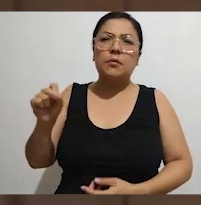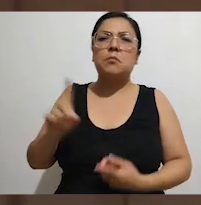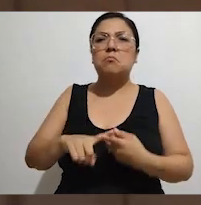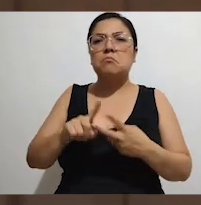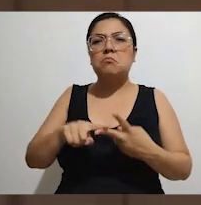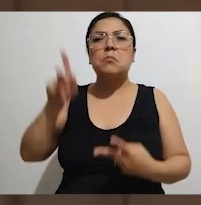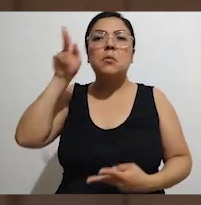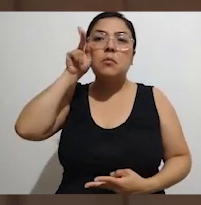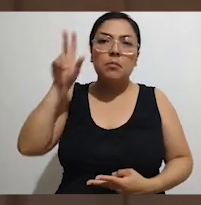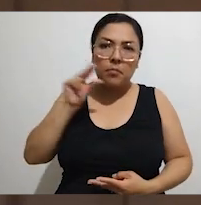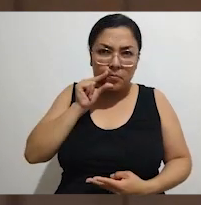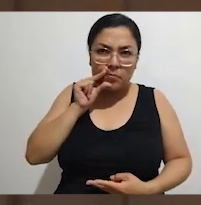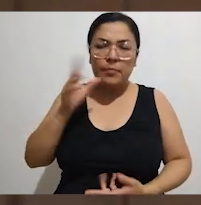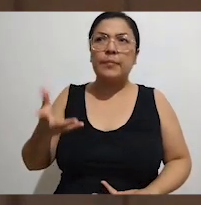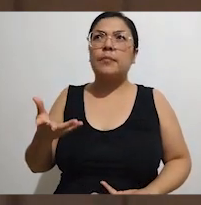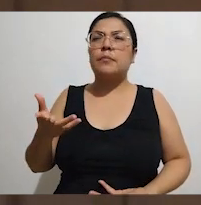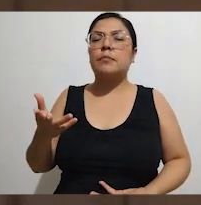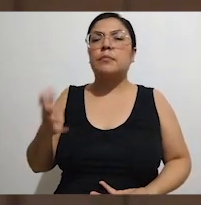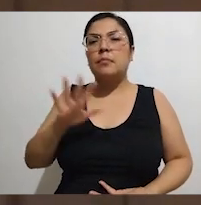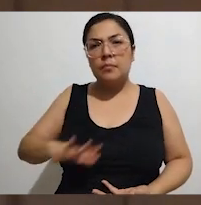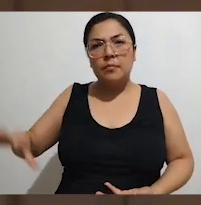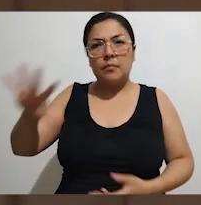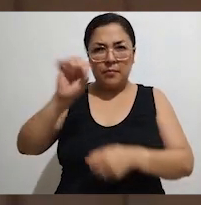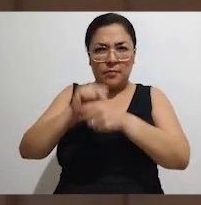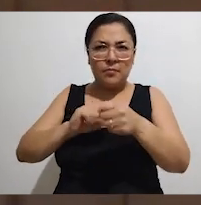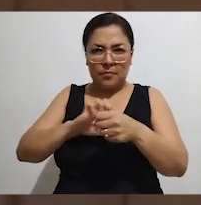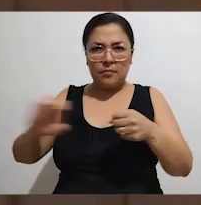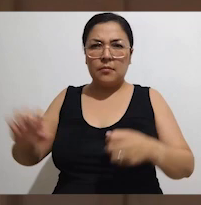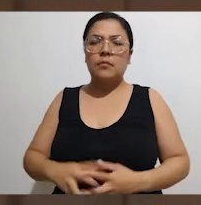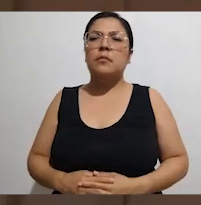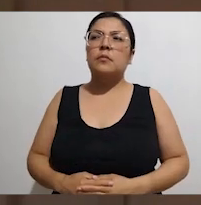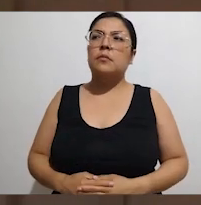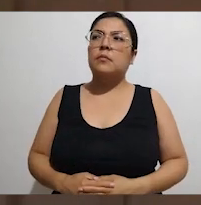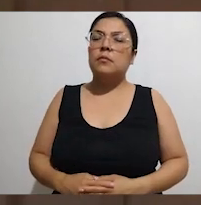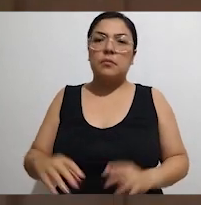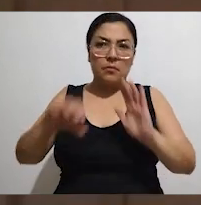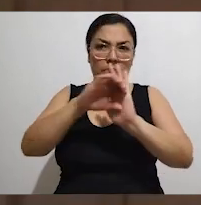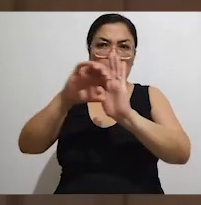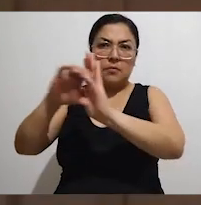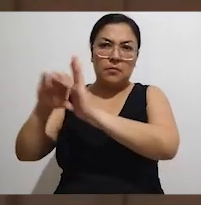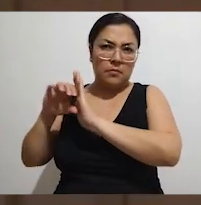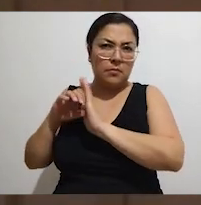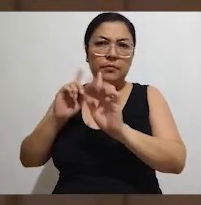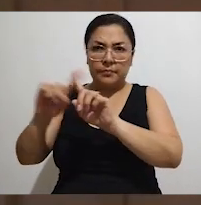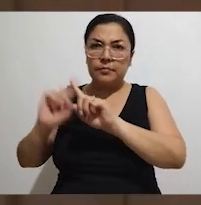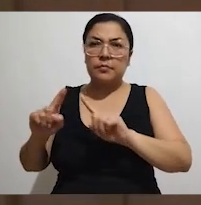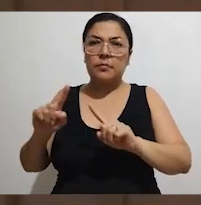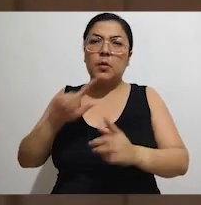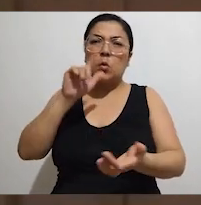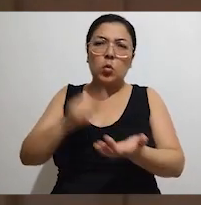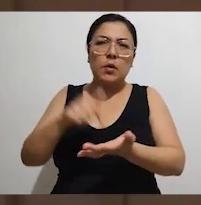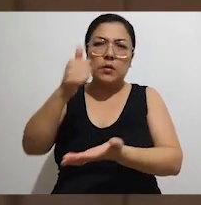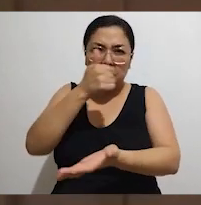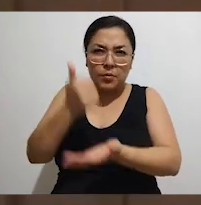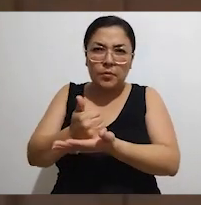que forma parte de aquí de la región sureste, varias casillas, tanto zonas urbanas,